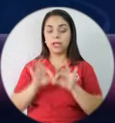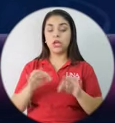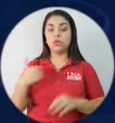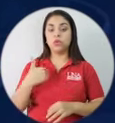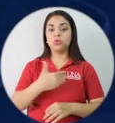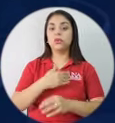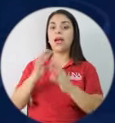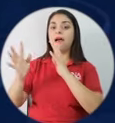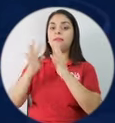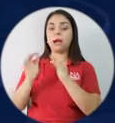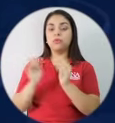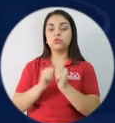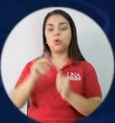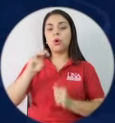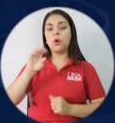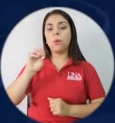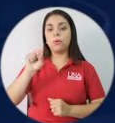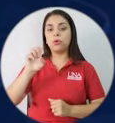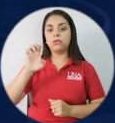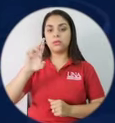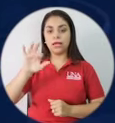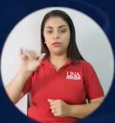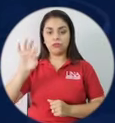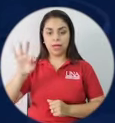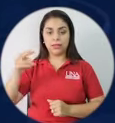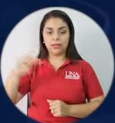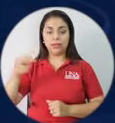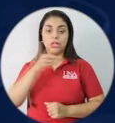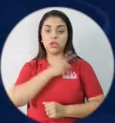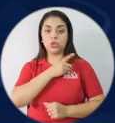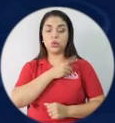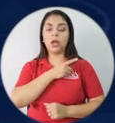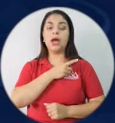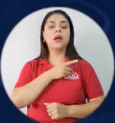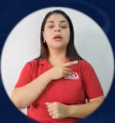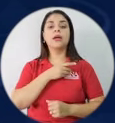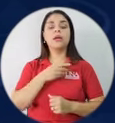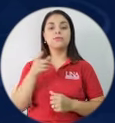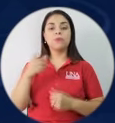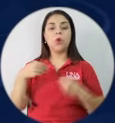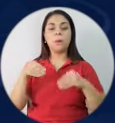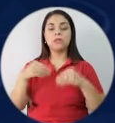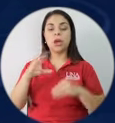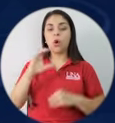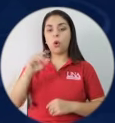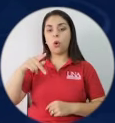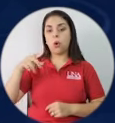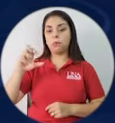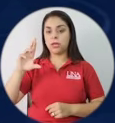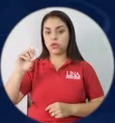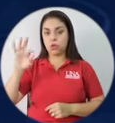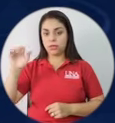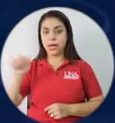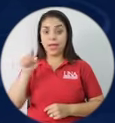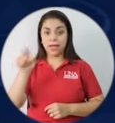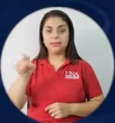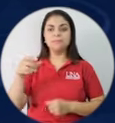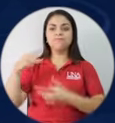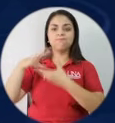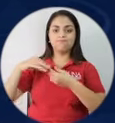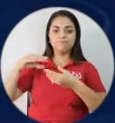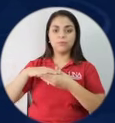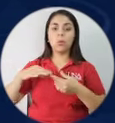respecto, Una Mirada conversó con Montserrat Hernández, quien es la directora comercial de Coopedota, quien nos explicó los grandes pasos